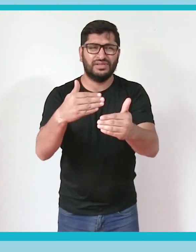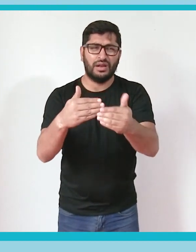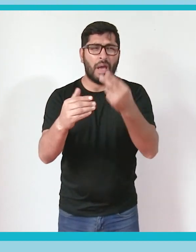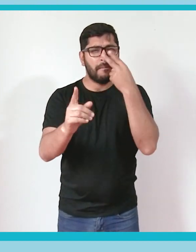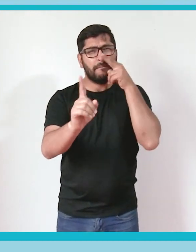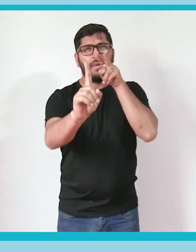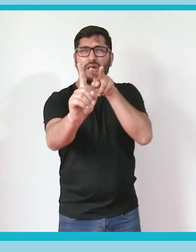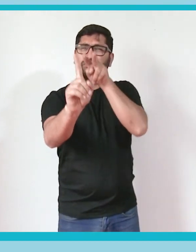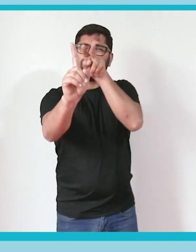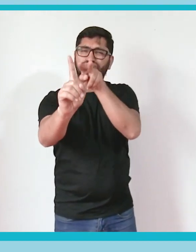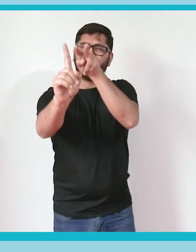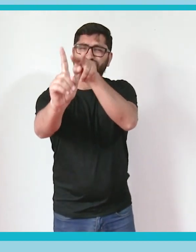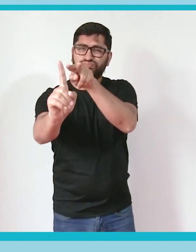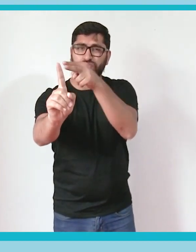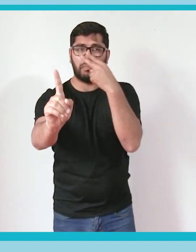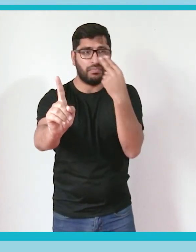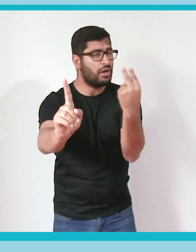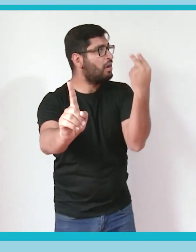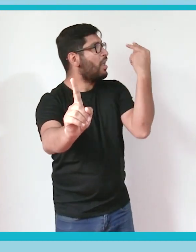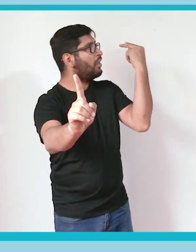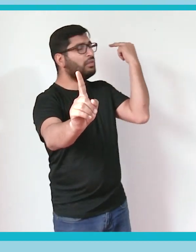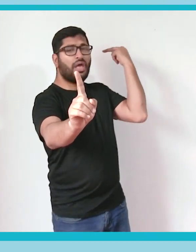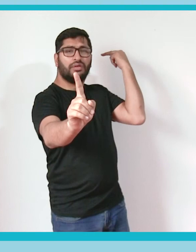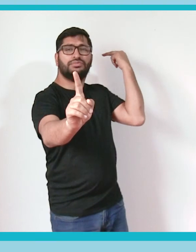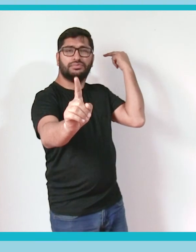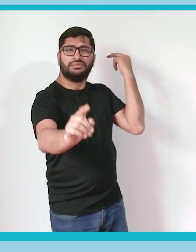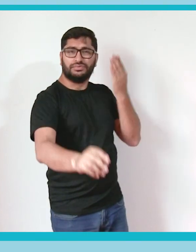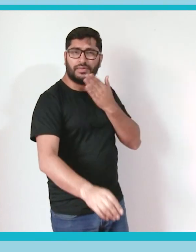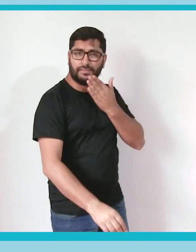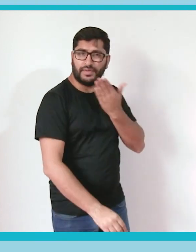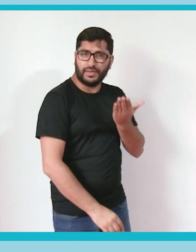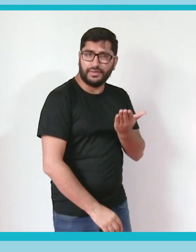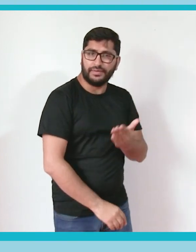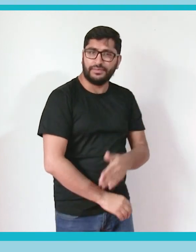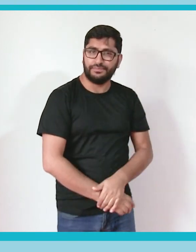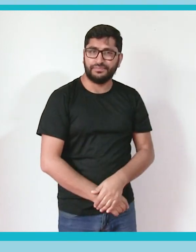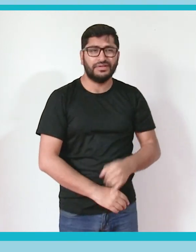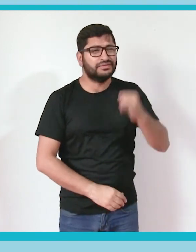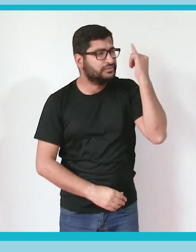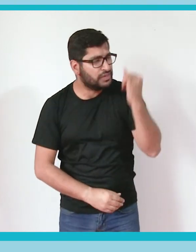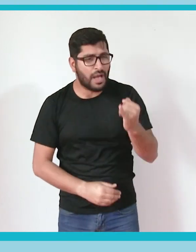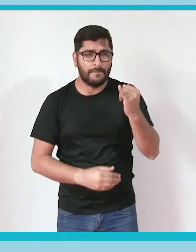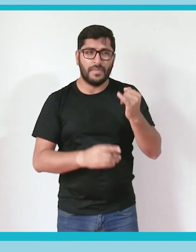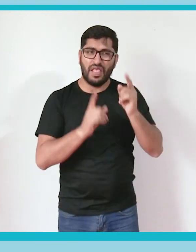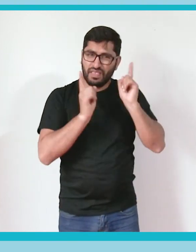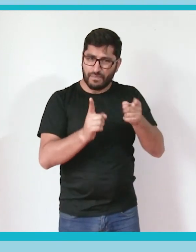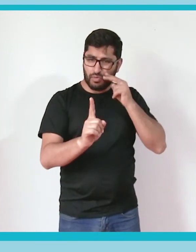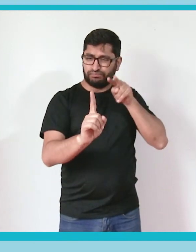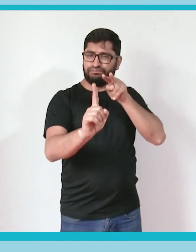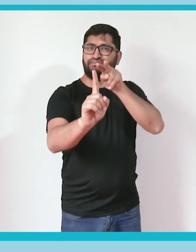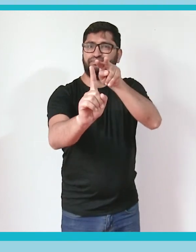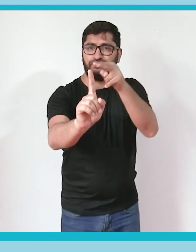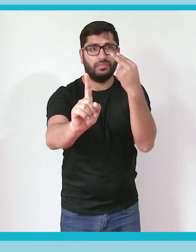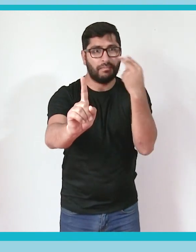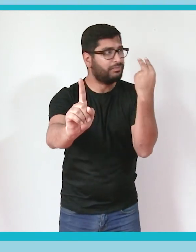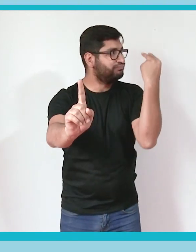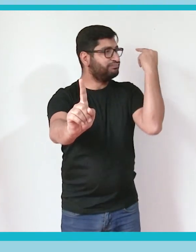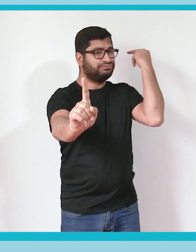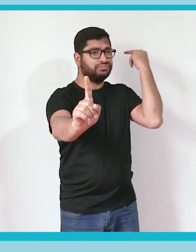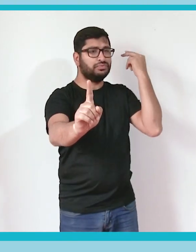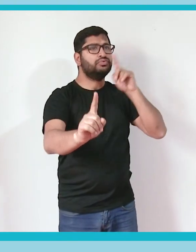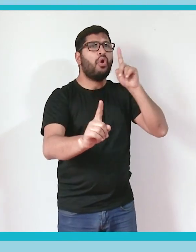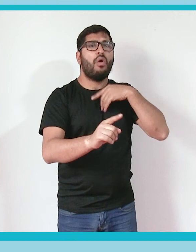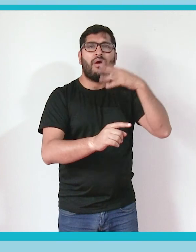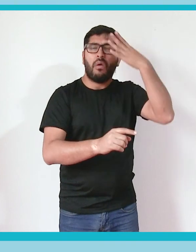avancemos adelante mirando atrás. Avancemos siempre mirando atrás. Entonces, sin